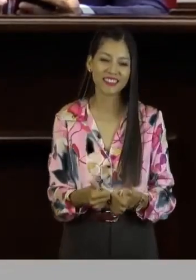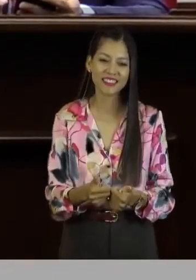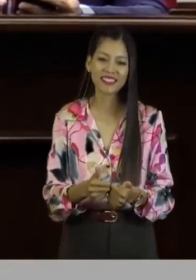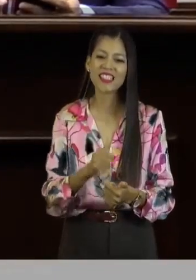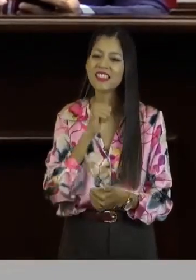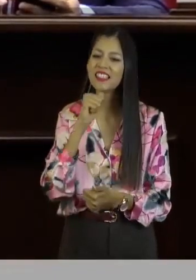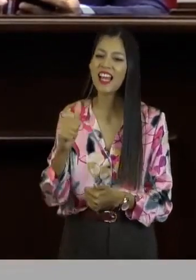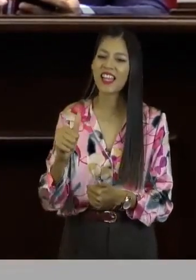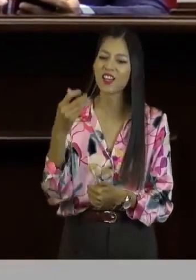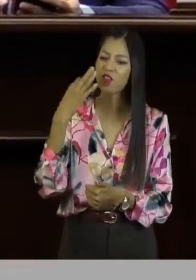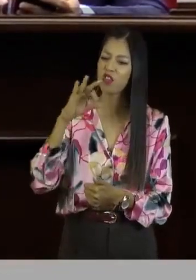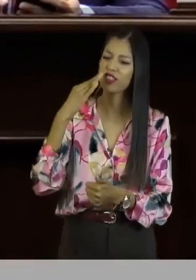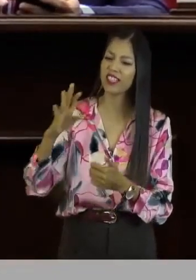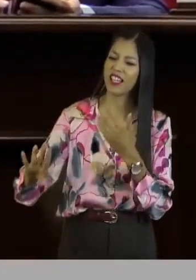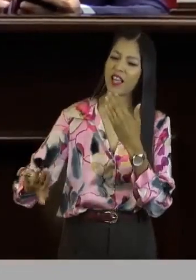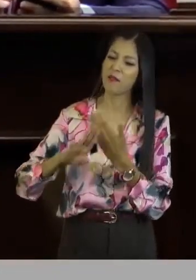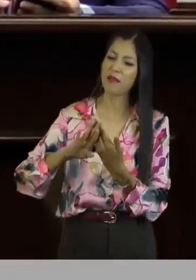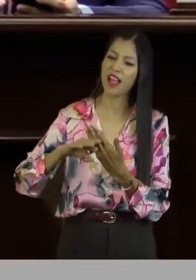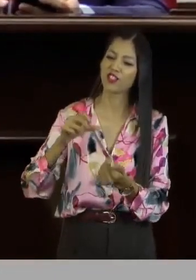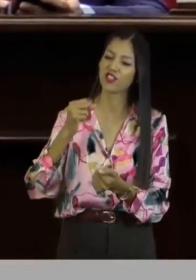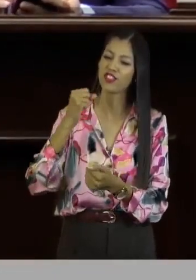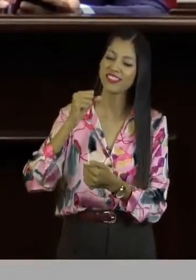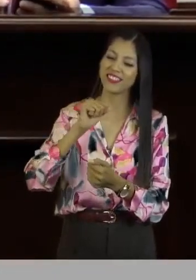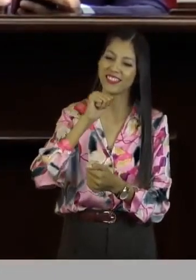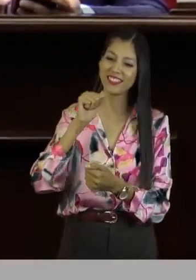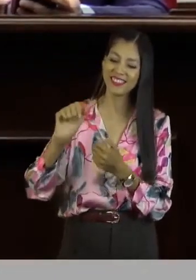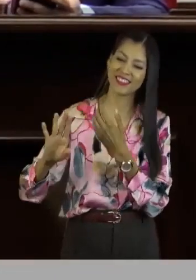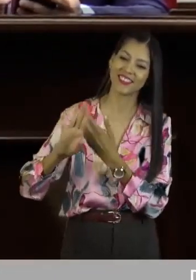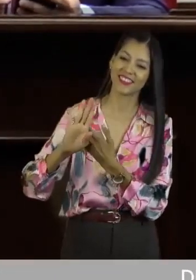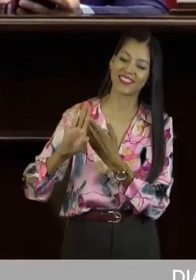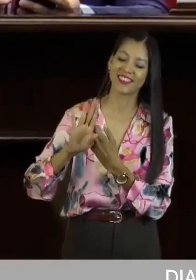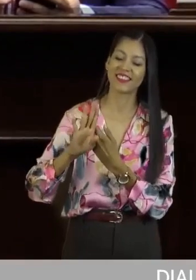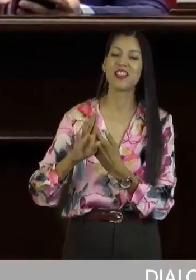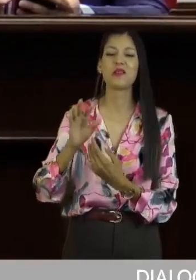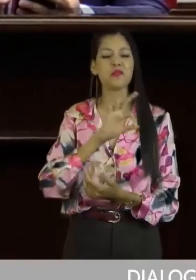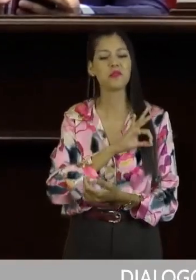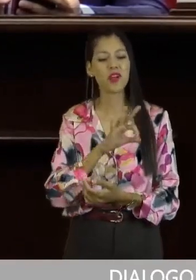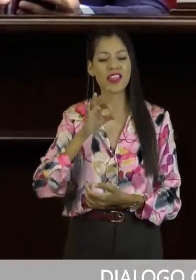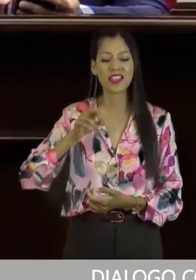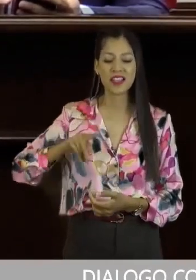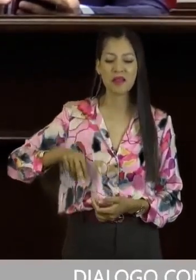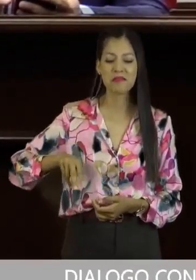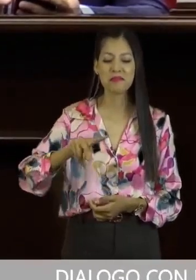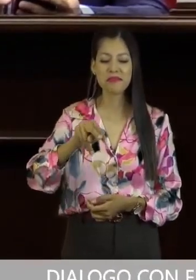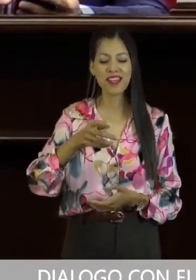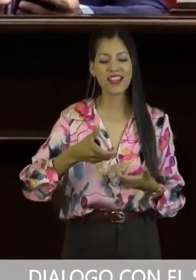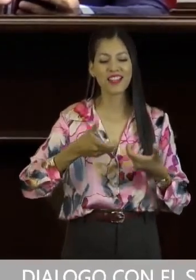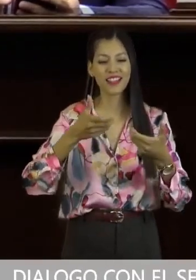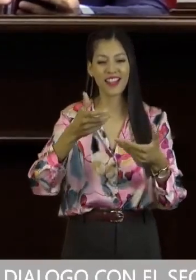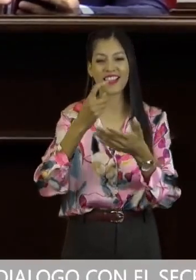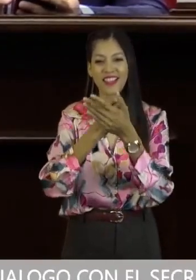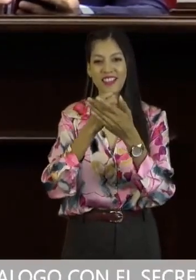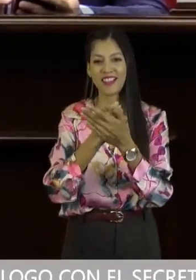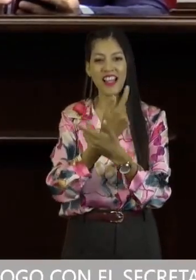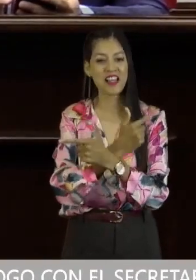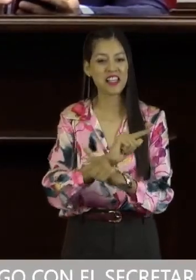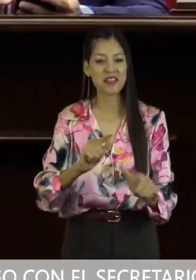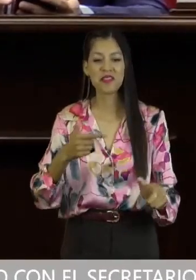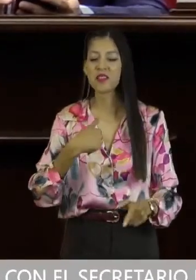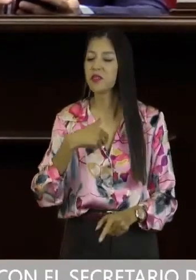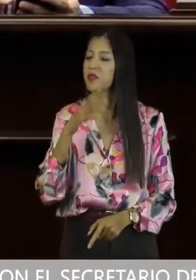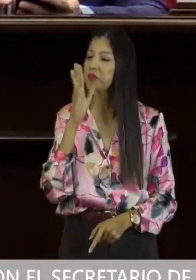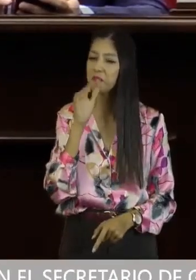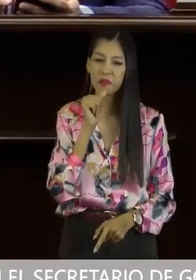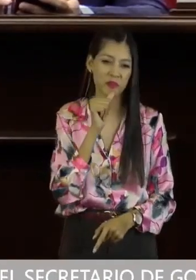la madre, que pudiéramos caminar por las calles de Tabasco libremente. Pues yo ya no pude cumplir con